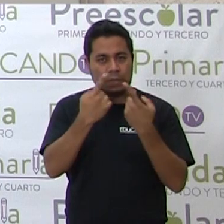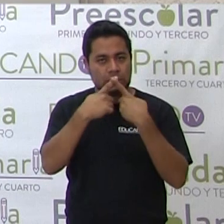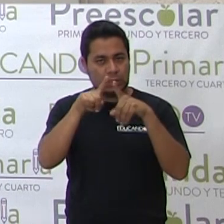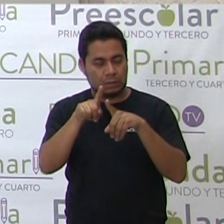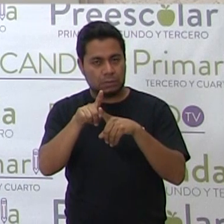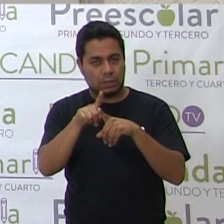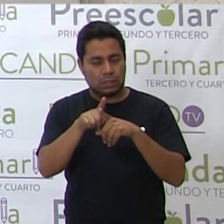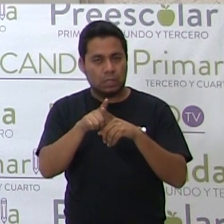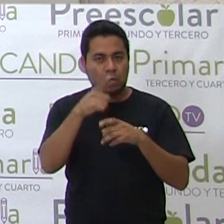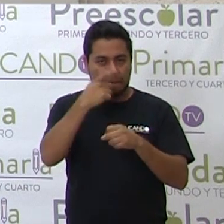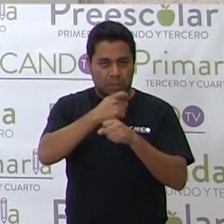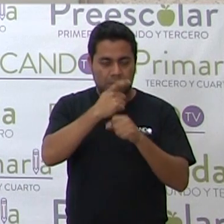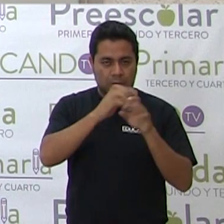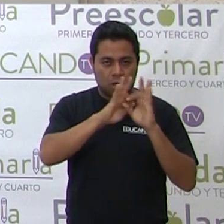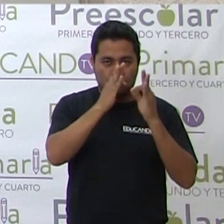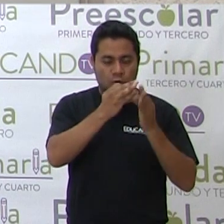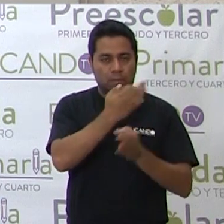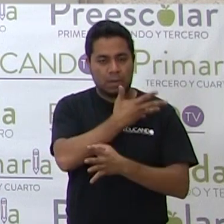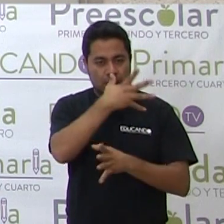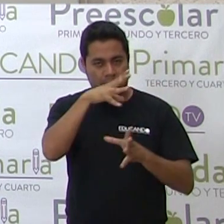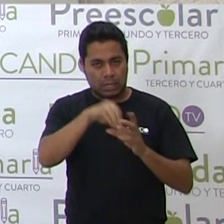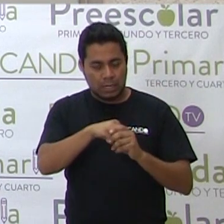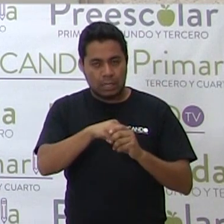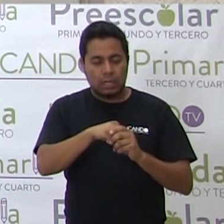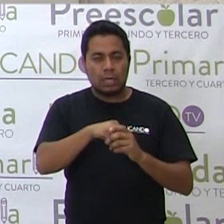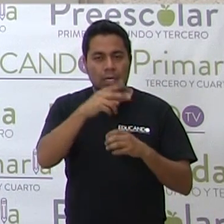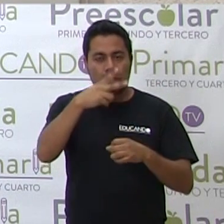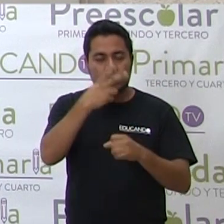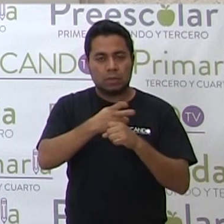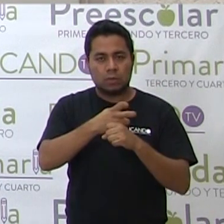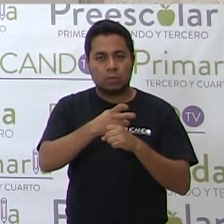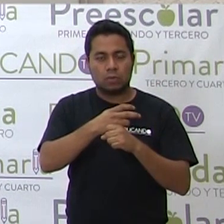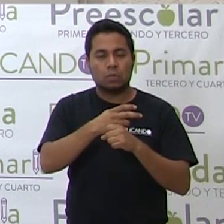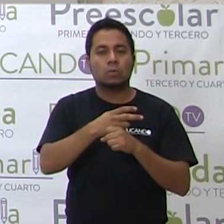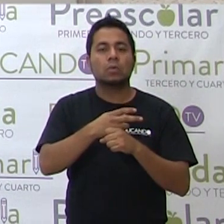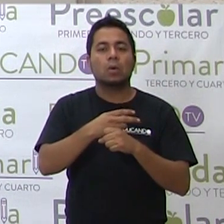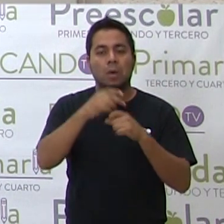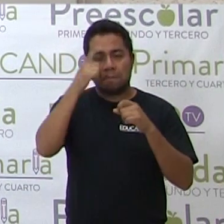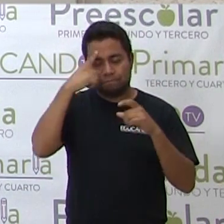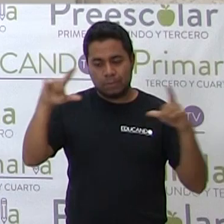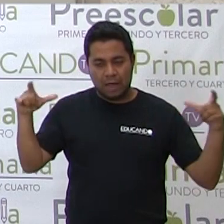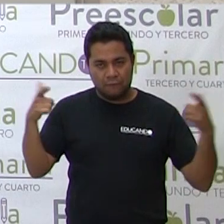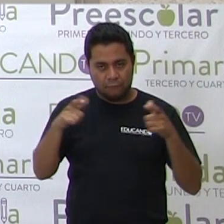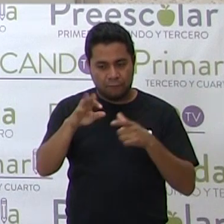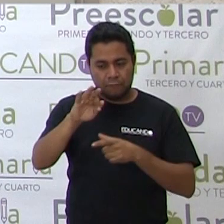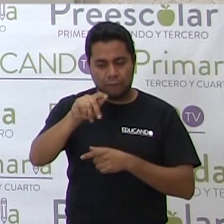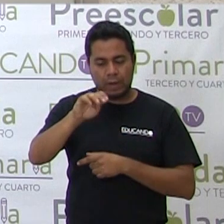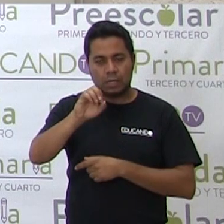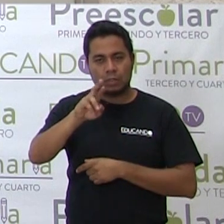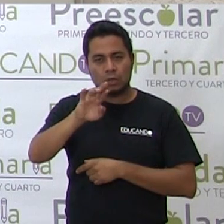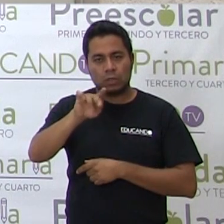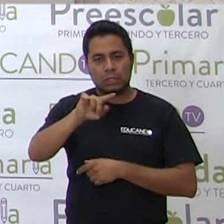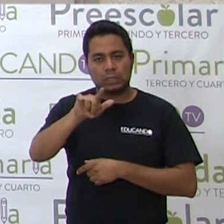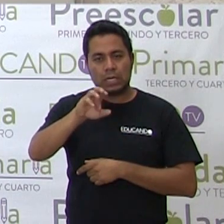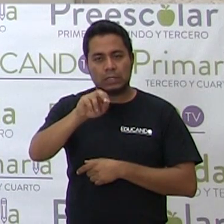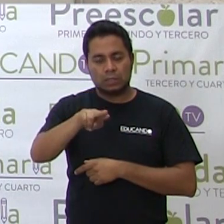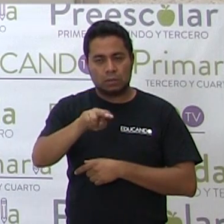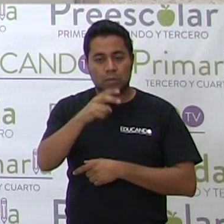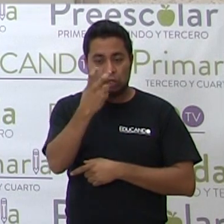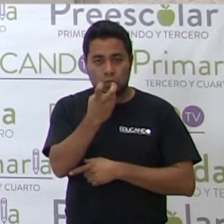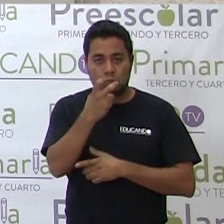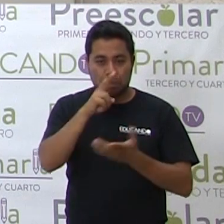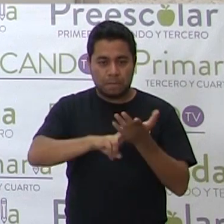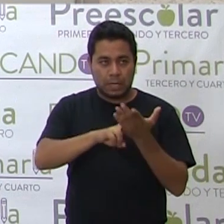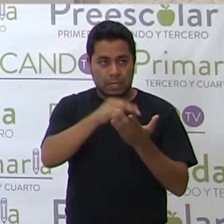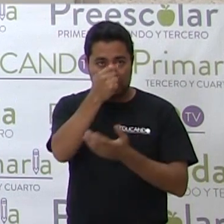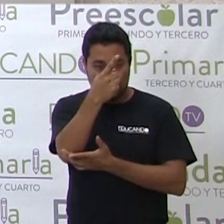sí por el método de factorización y por la fórmula general estos dos valores que nos salieron